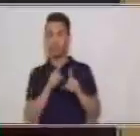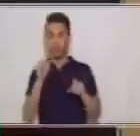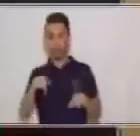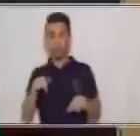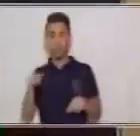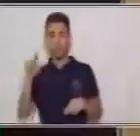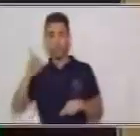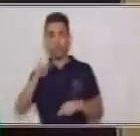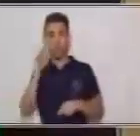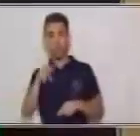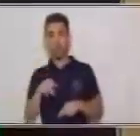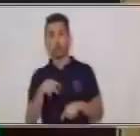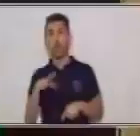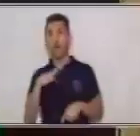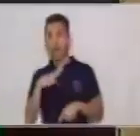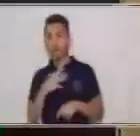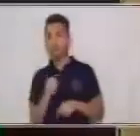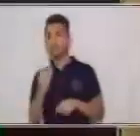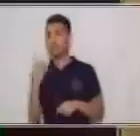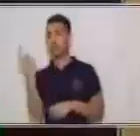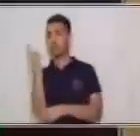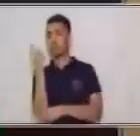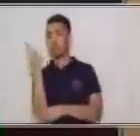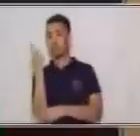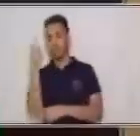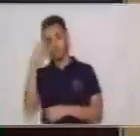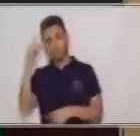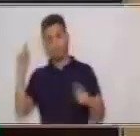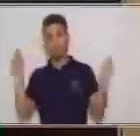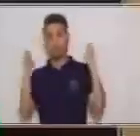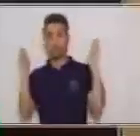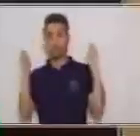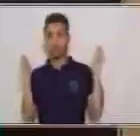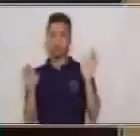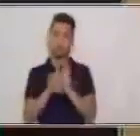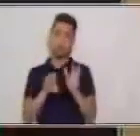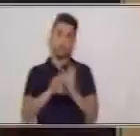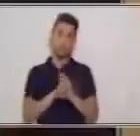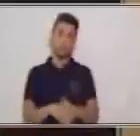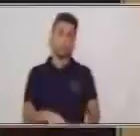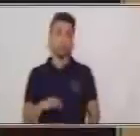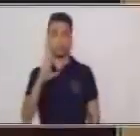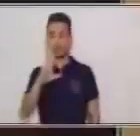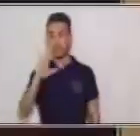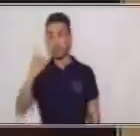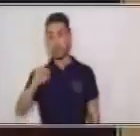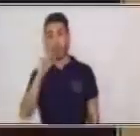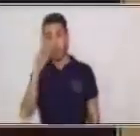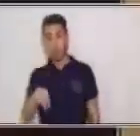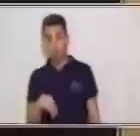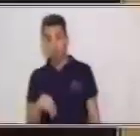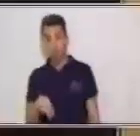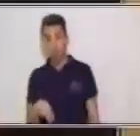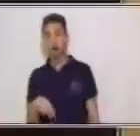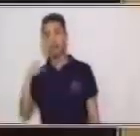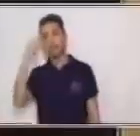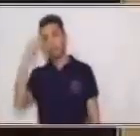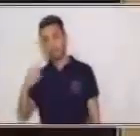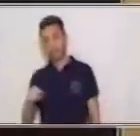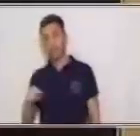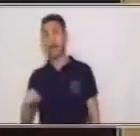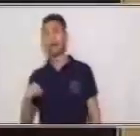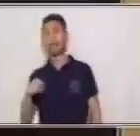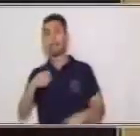mes de junio hay fechas importantes para conmemorar. Por ejemplo, que el 5 de junio es el Día